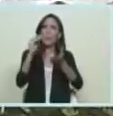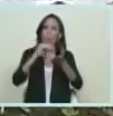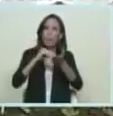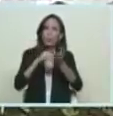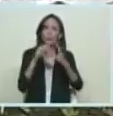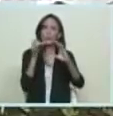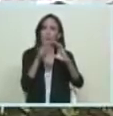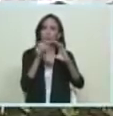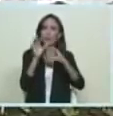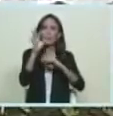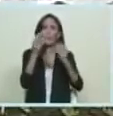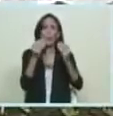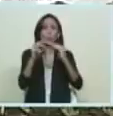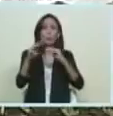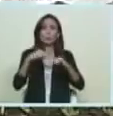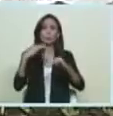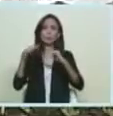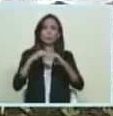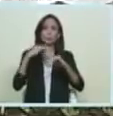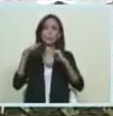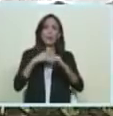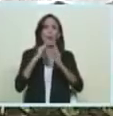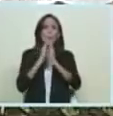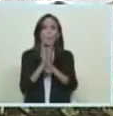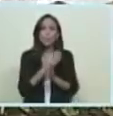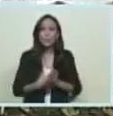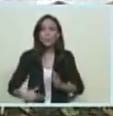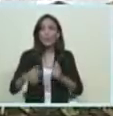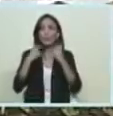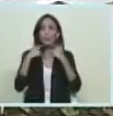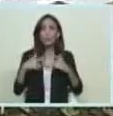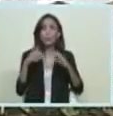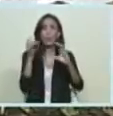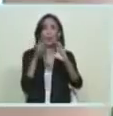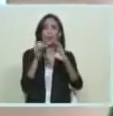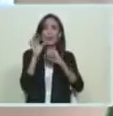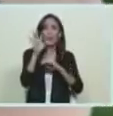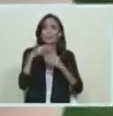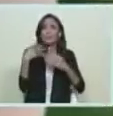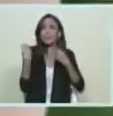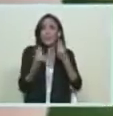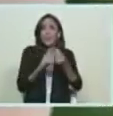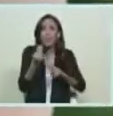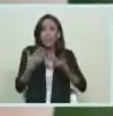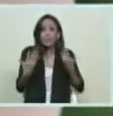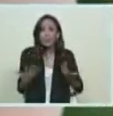nacional, miles de mensajes. Presidente, se me perdió el carnet, ¿qué hago?